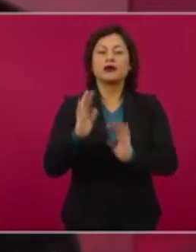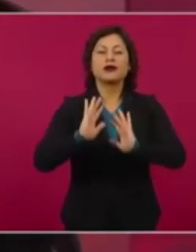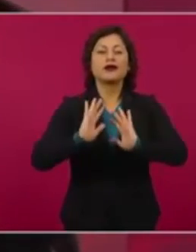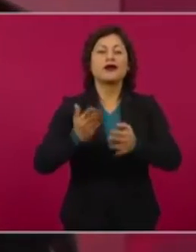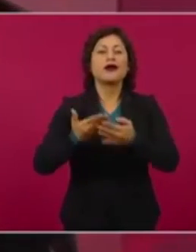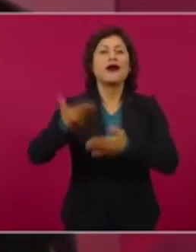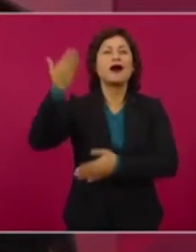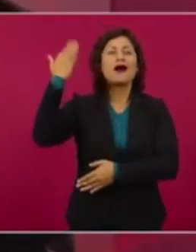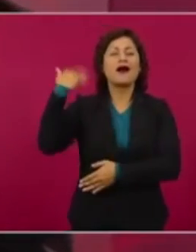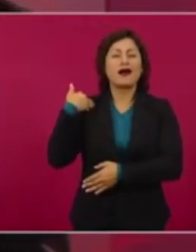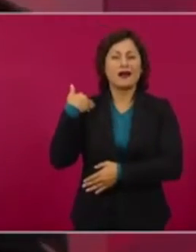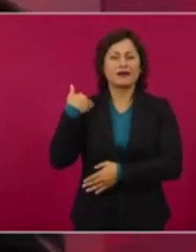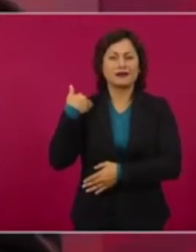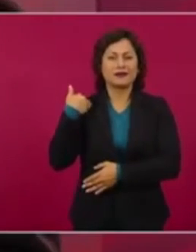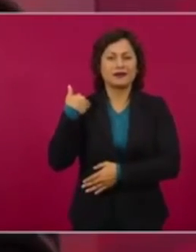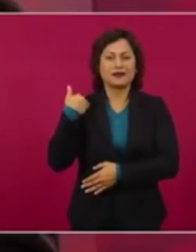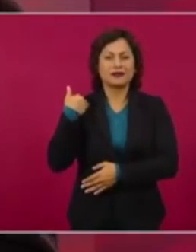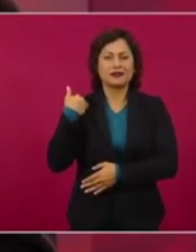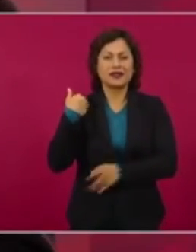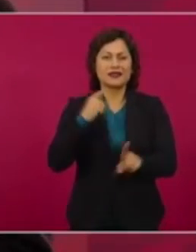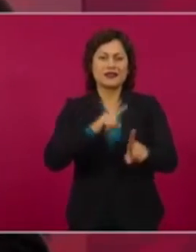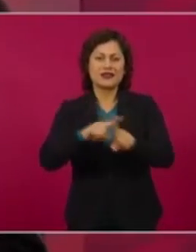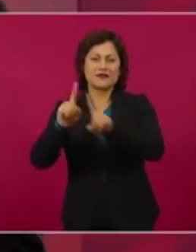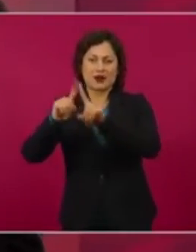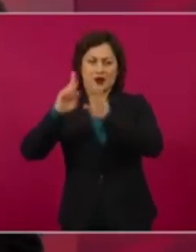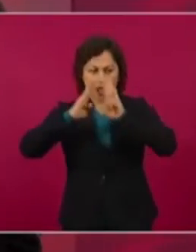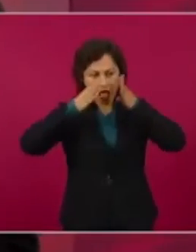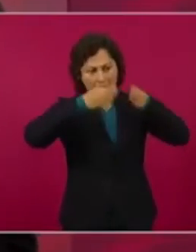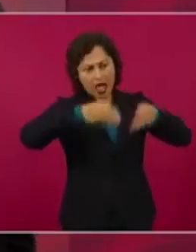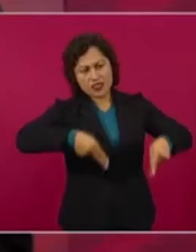orientado al mercado,